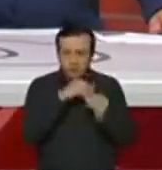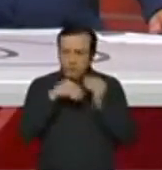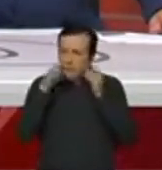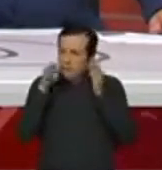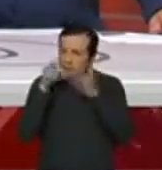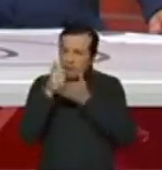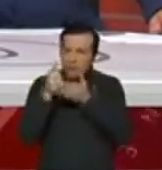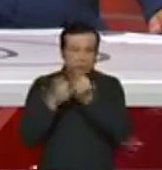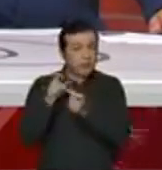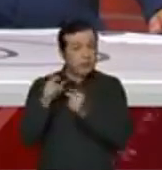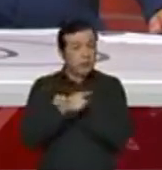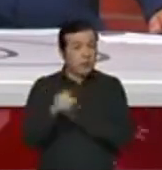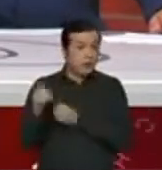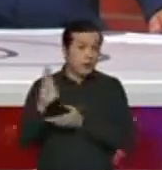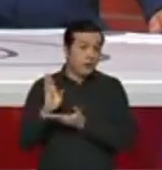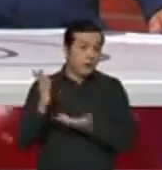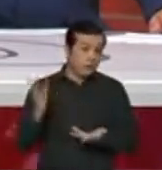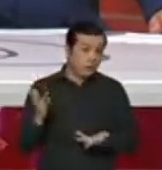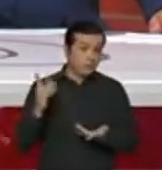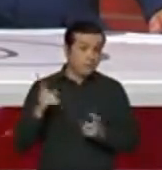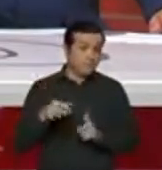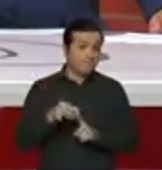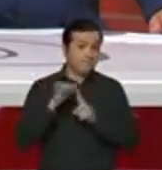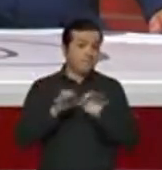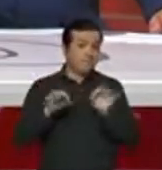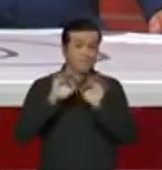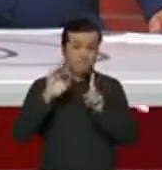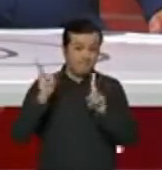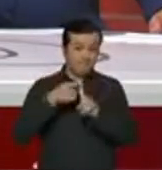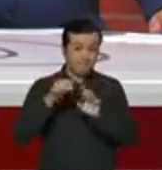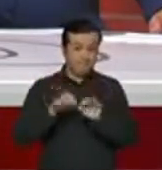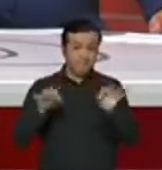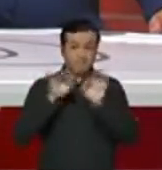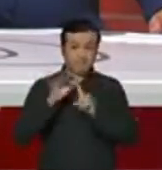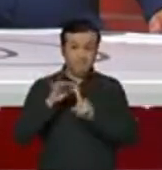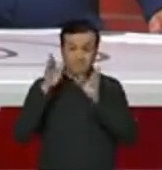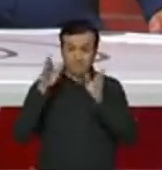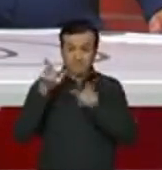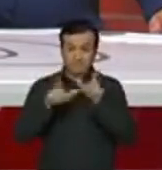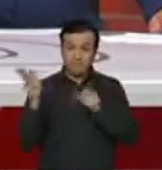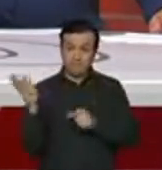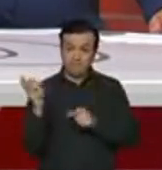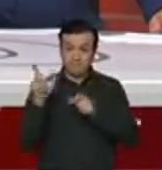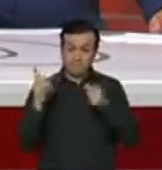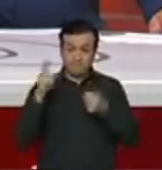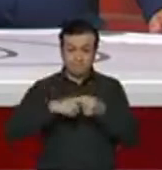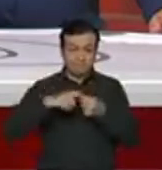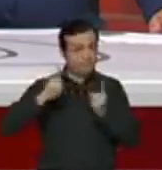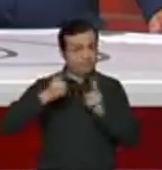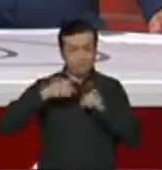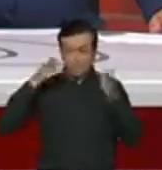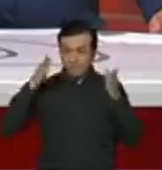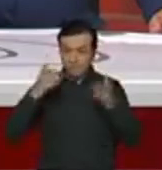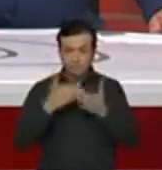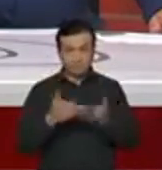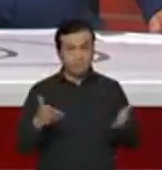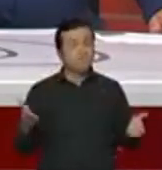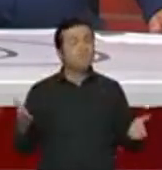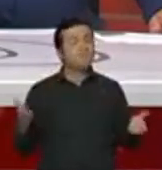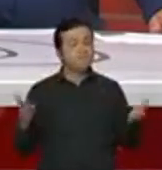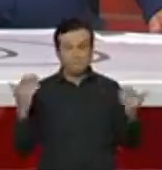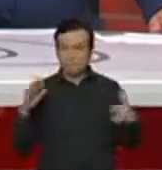atender las necesidades del IES, porque la prioridad uno es servir a los jubilados y a los afiliados. Y